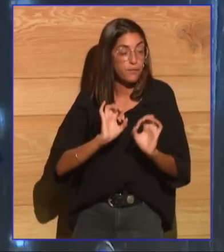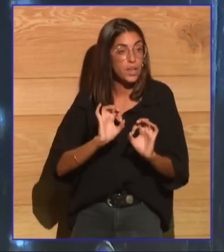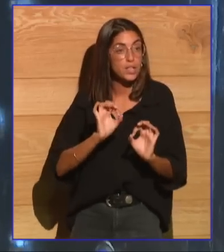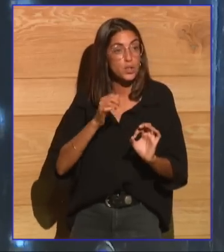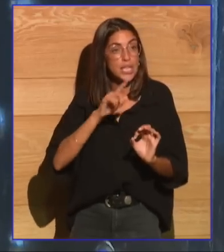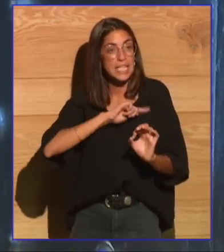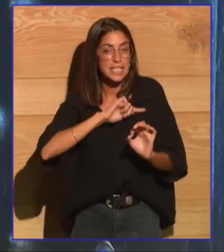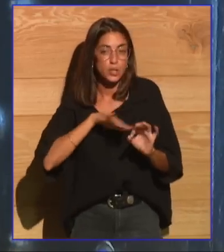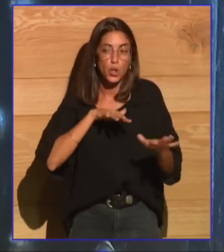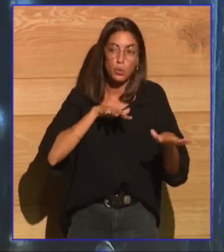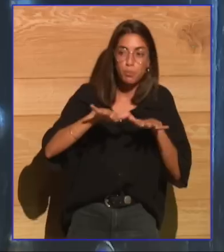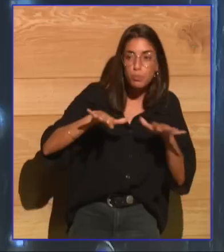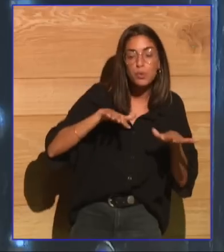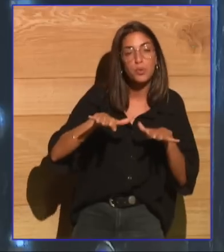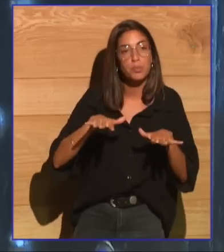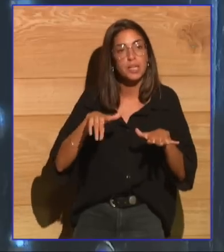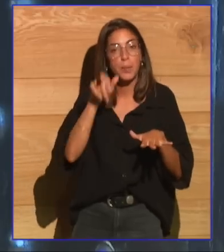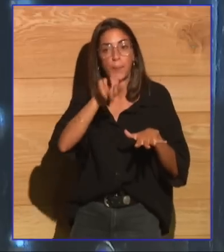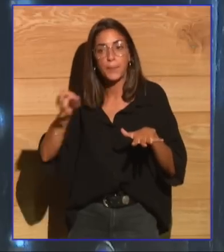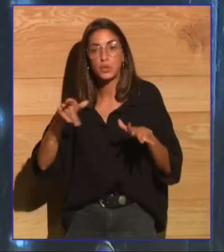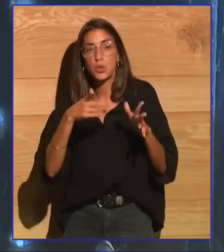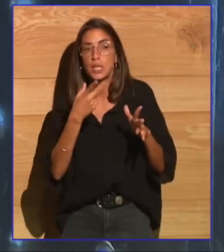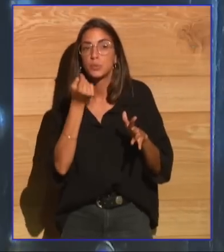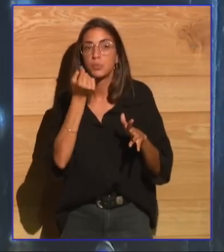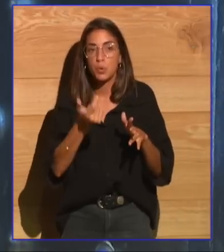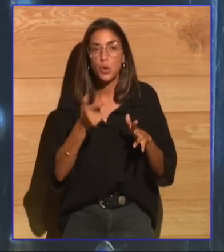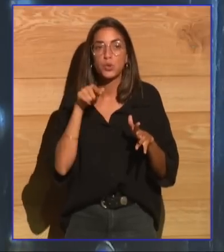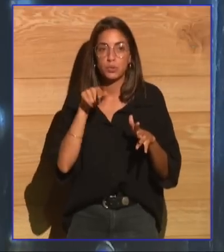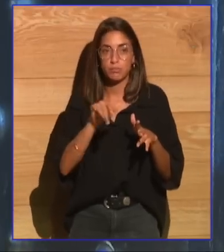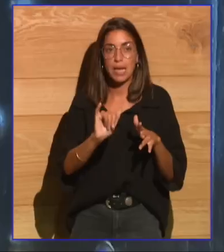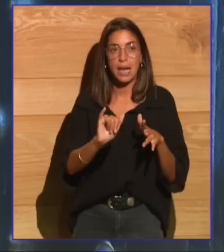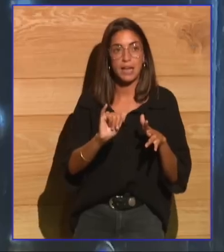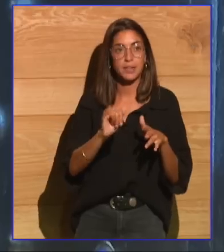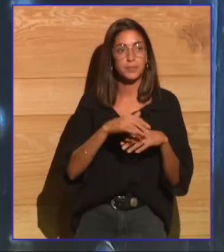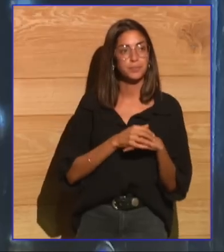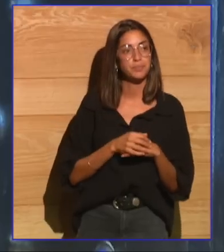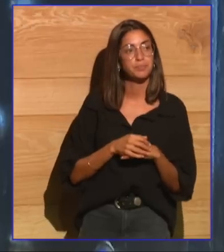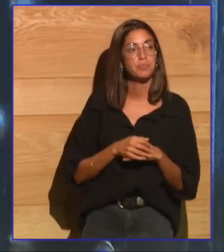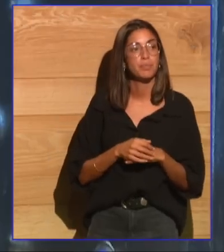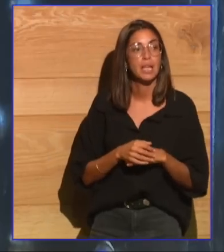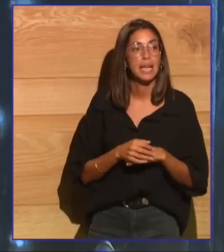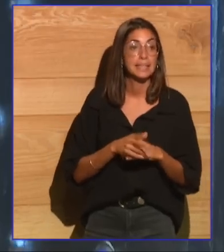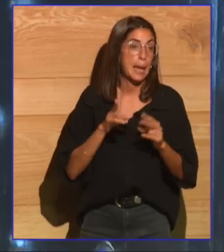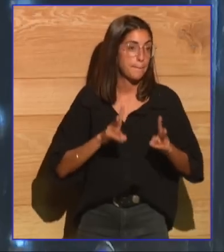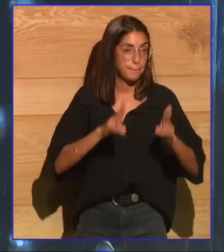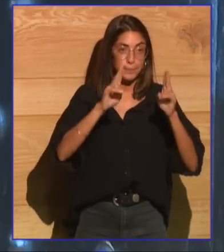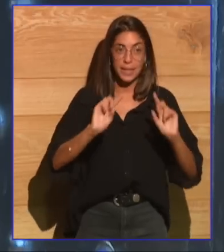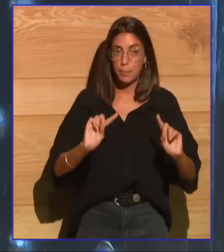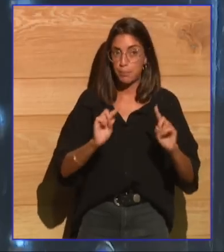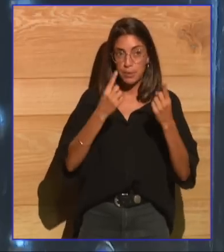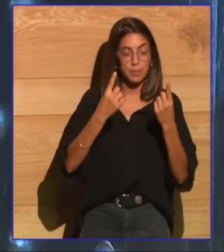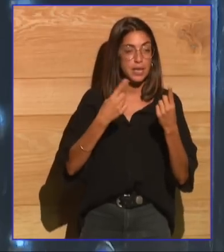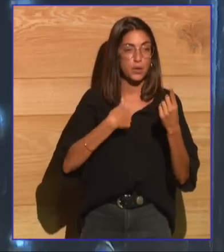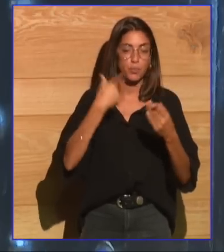que creo que muy poca otra gente tiene de esta geografía tiene como spielberg sobre toda esa primera escena yo creo que